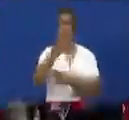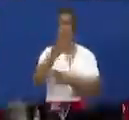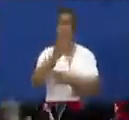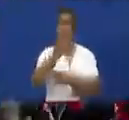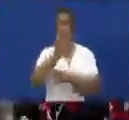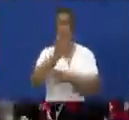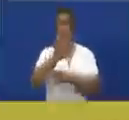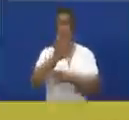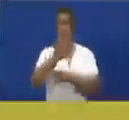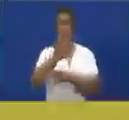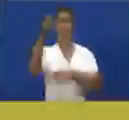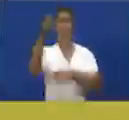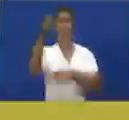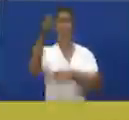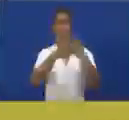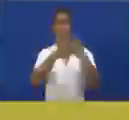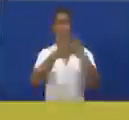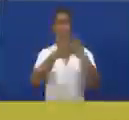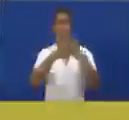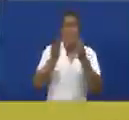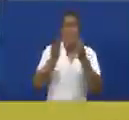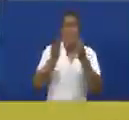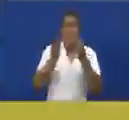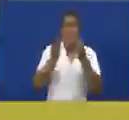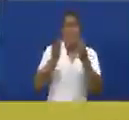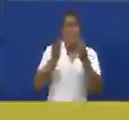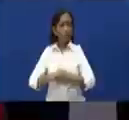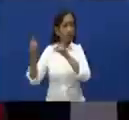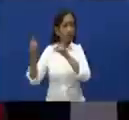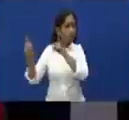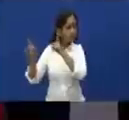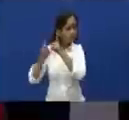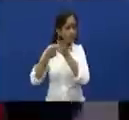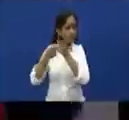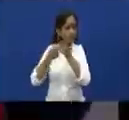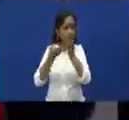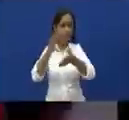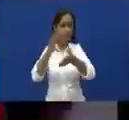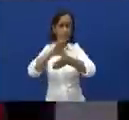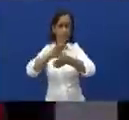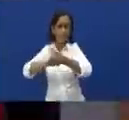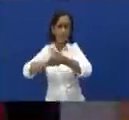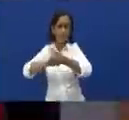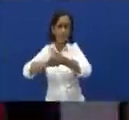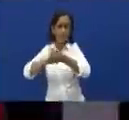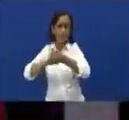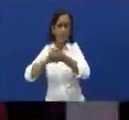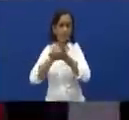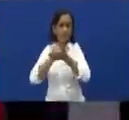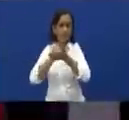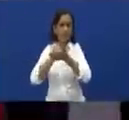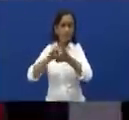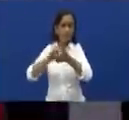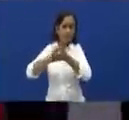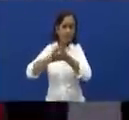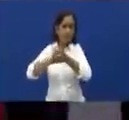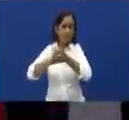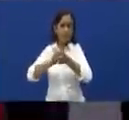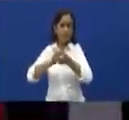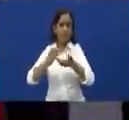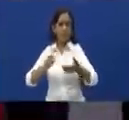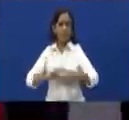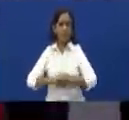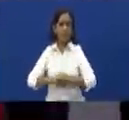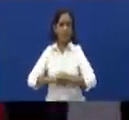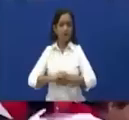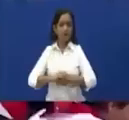venezolana delse Rodríguez quien también pronunció un discurso para advertir de lo que consideró peligrosas amenazas contra